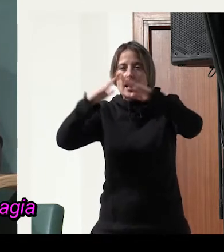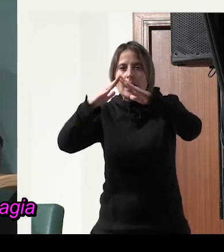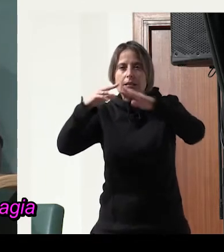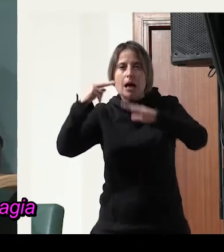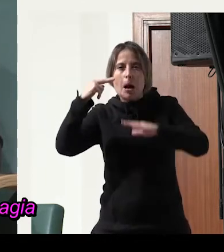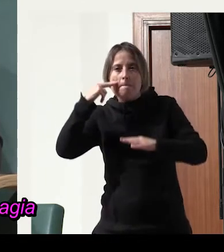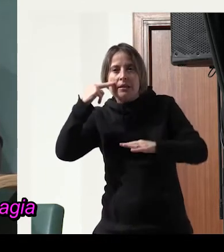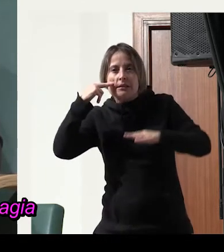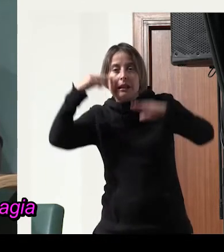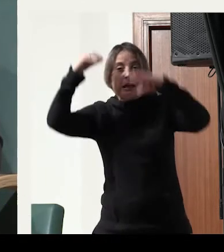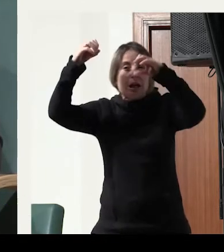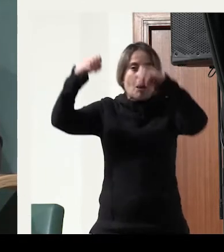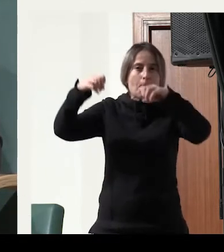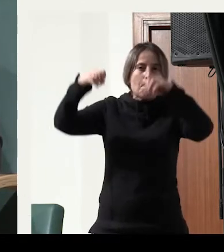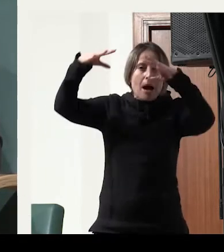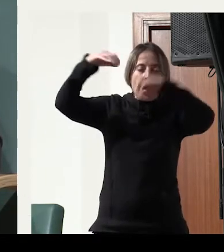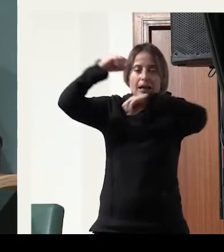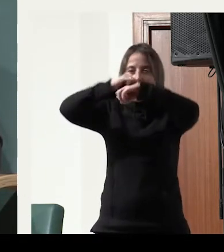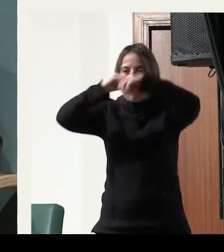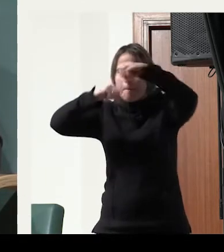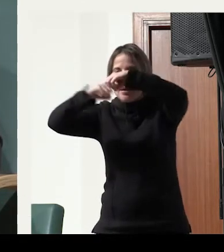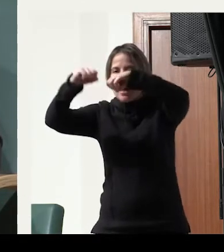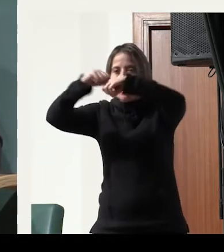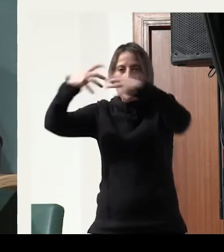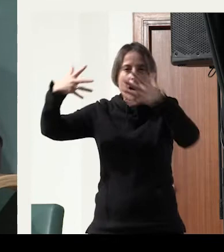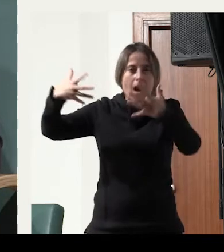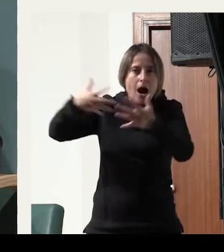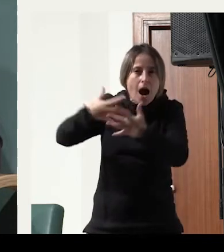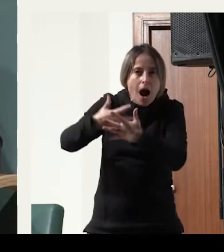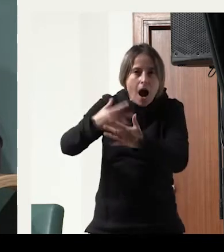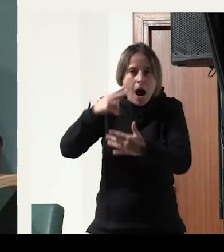entre sus piedras. Nos daba miedo.